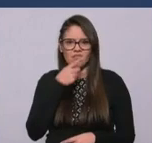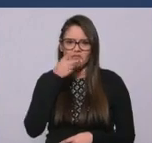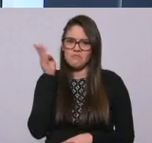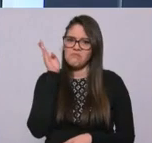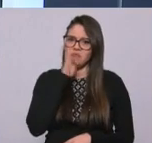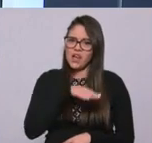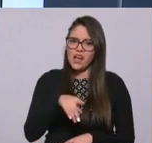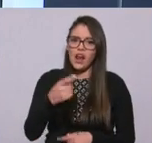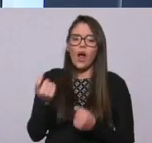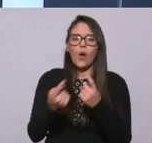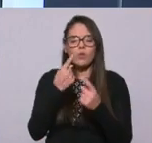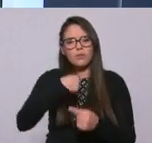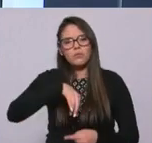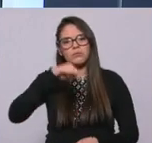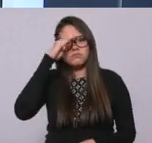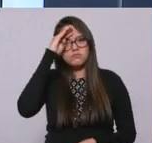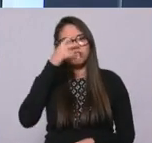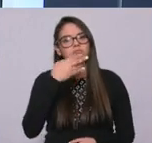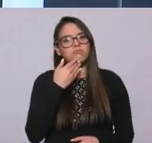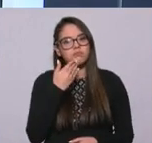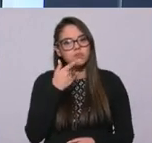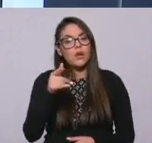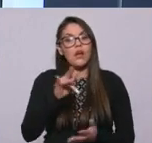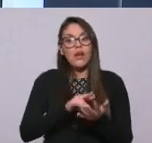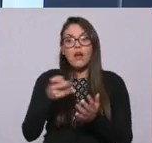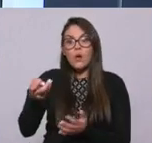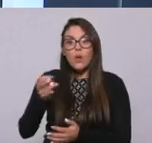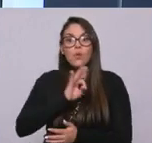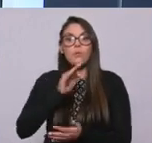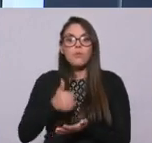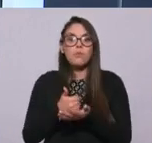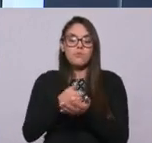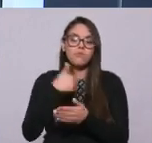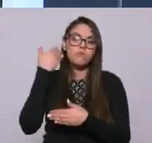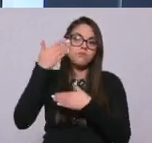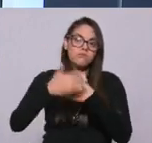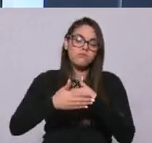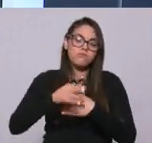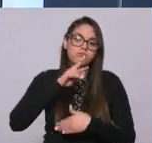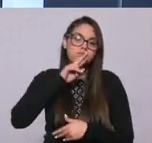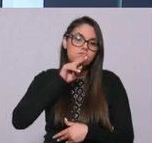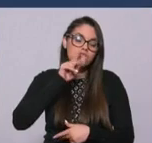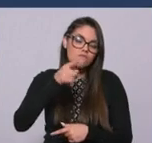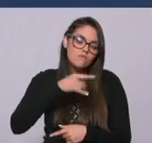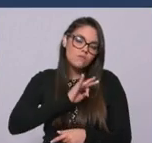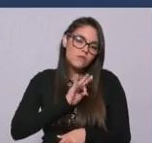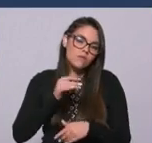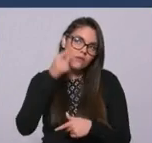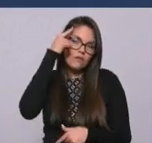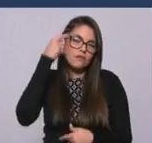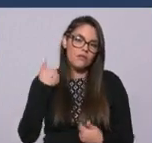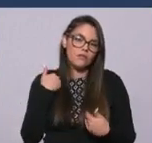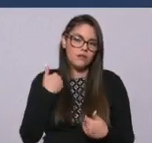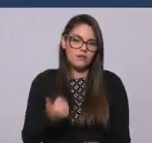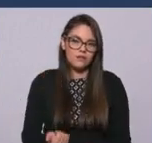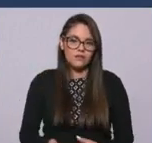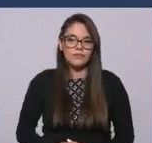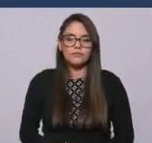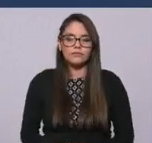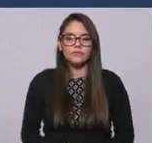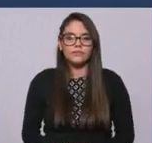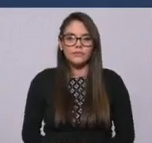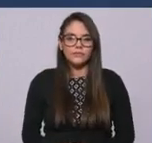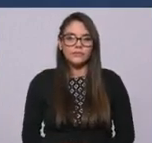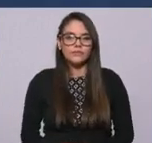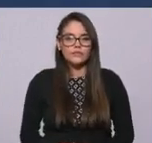quienes consideramos que es un programa que nos ayuda a ser mejores ciudadanos y a salvar vidas. Bueno, esto es con base en